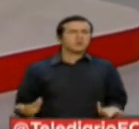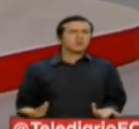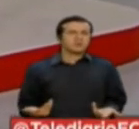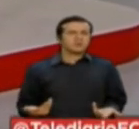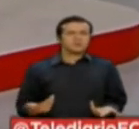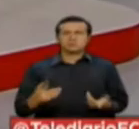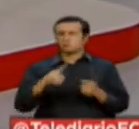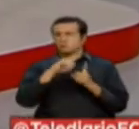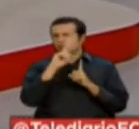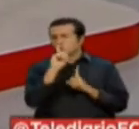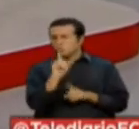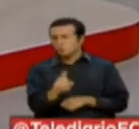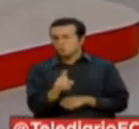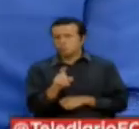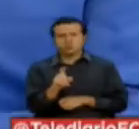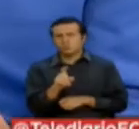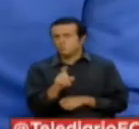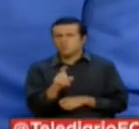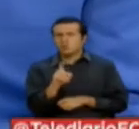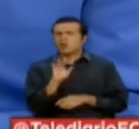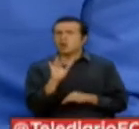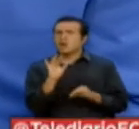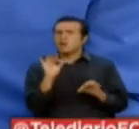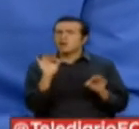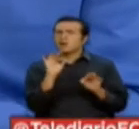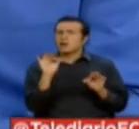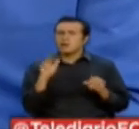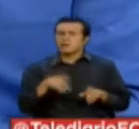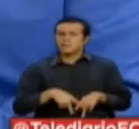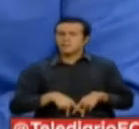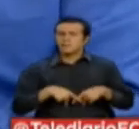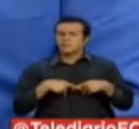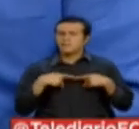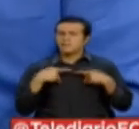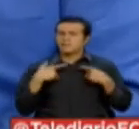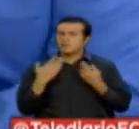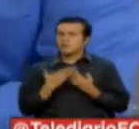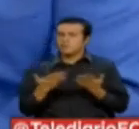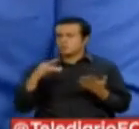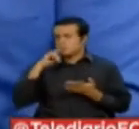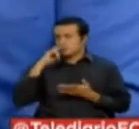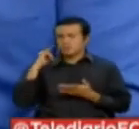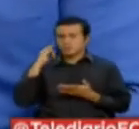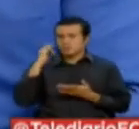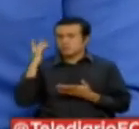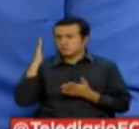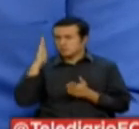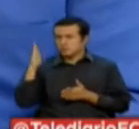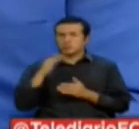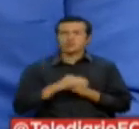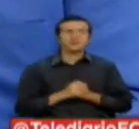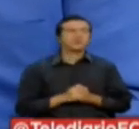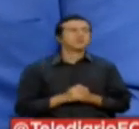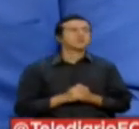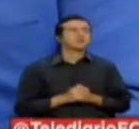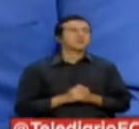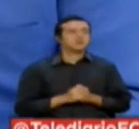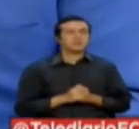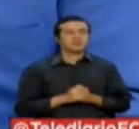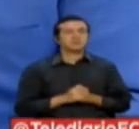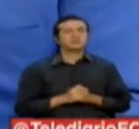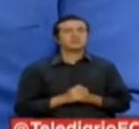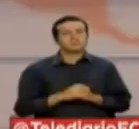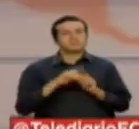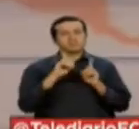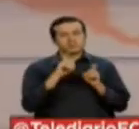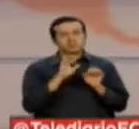No le pregunto por el número, sino cuál es la calidad de vida de estos niños para haber sido considerados e incluidos. Sí,